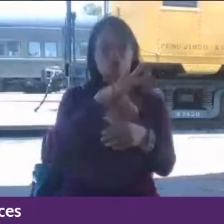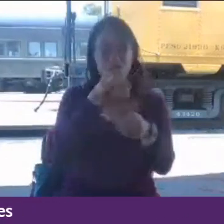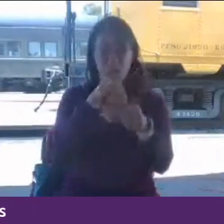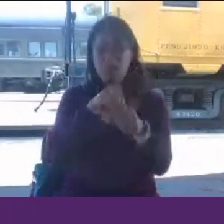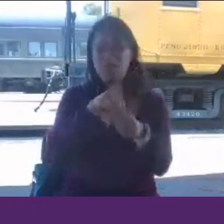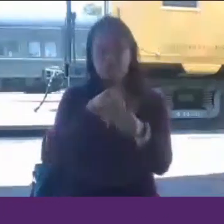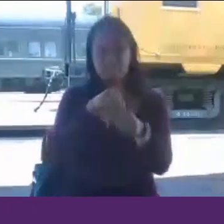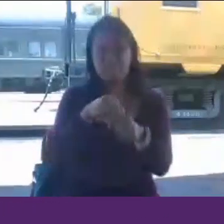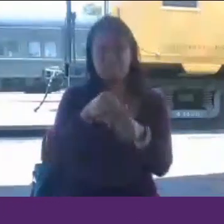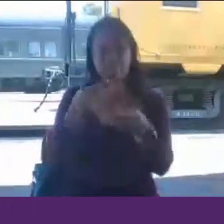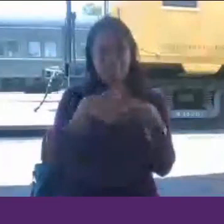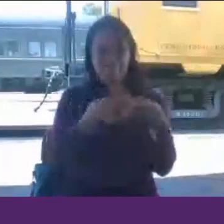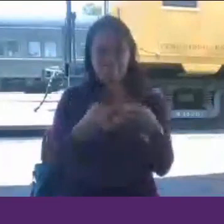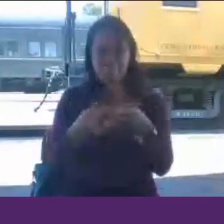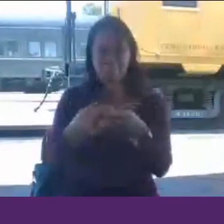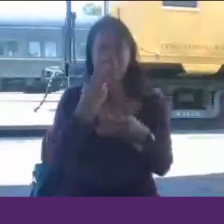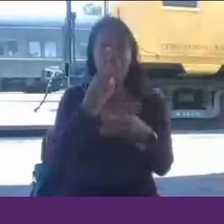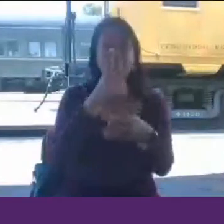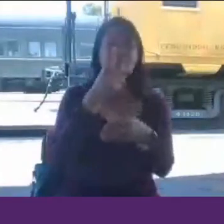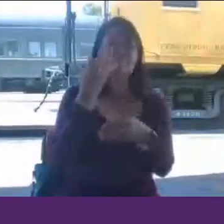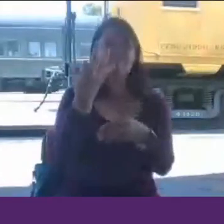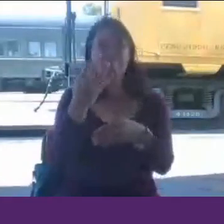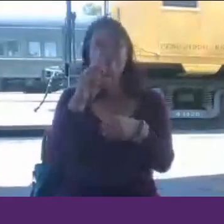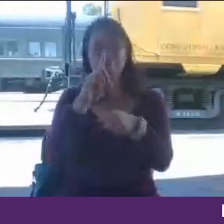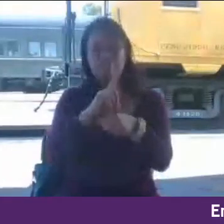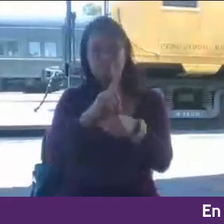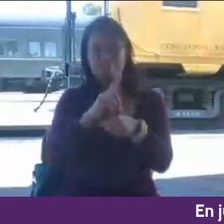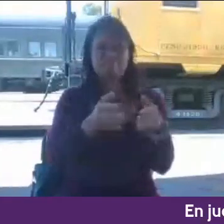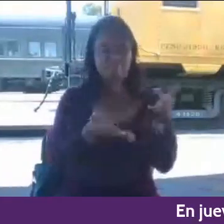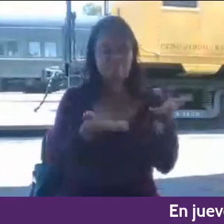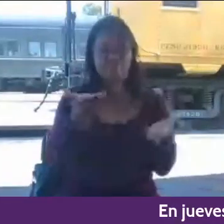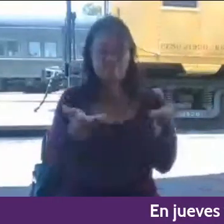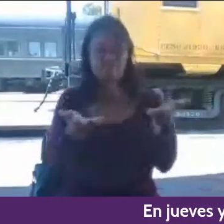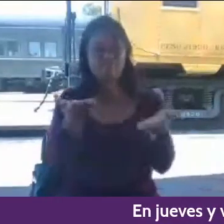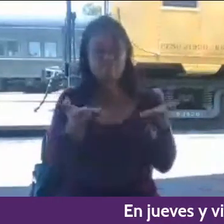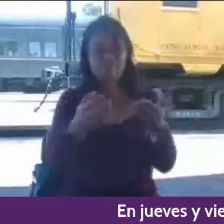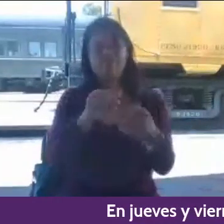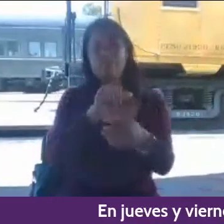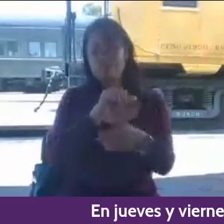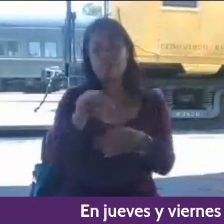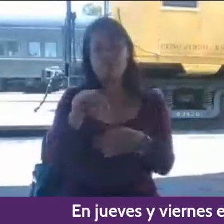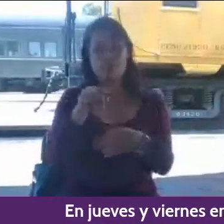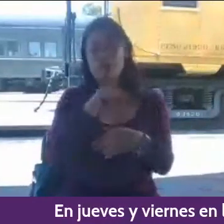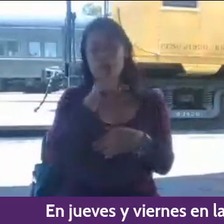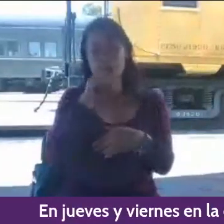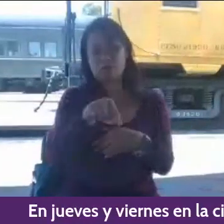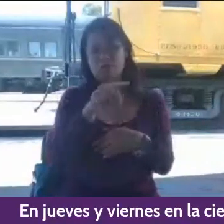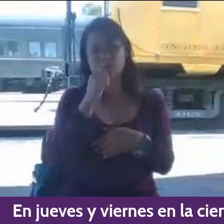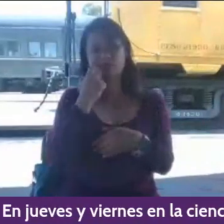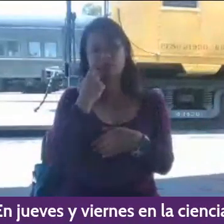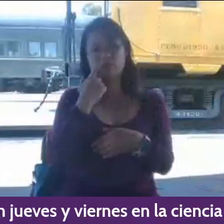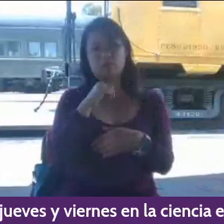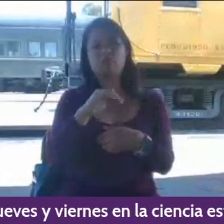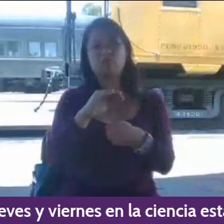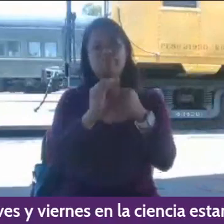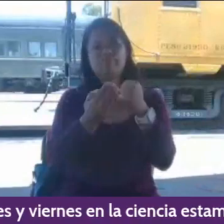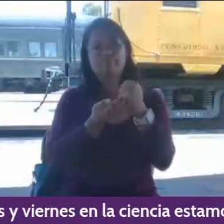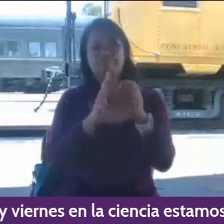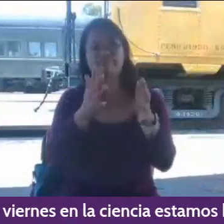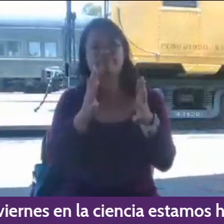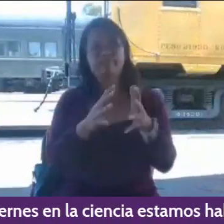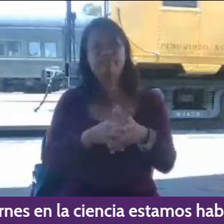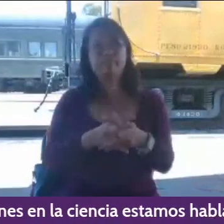en este lapso de 2 o 3 días entre un huevo y otro. Ahí debe venir la cópula, la fecundación y ya te va a venir el huevo fecundado. Bueno, pues muchísimas gracias. Gracias por